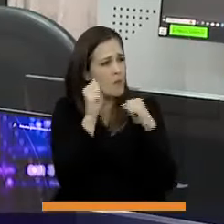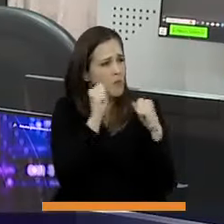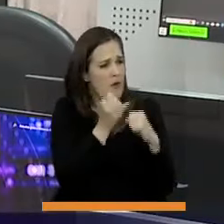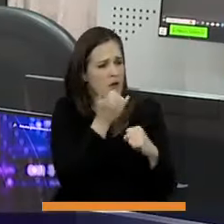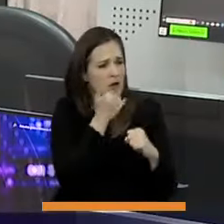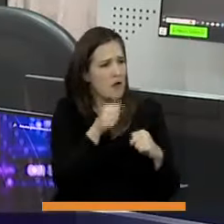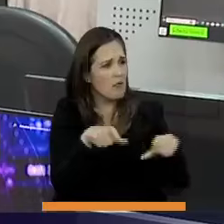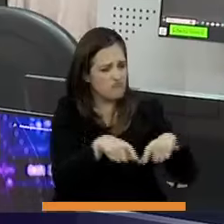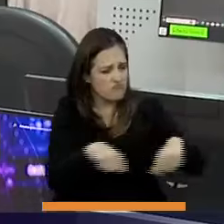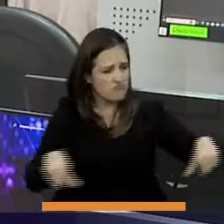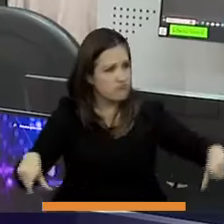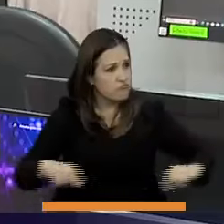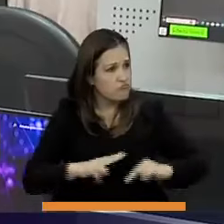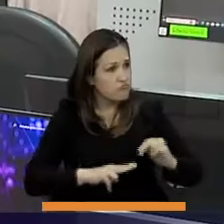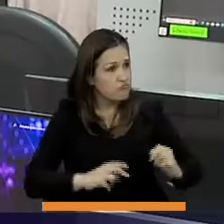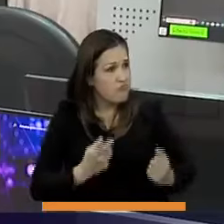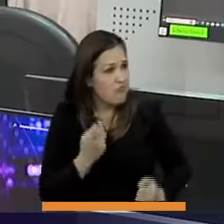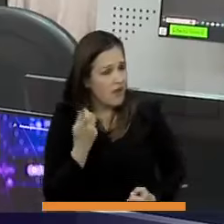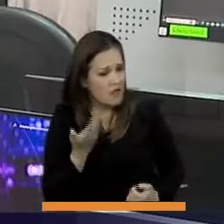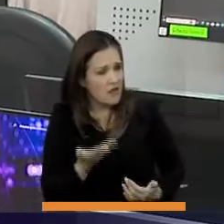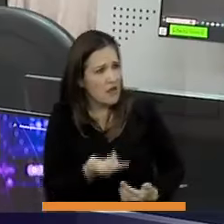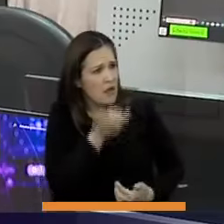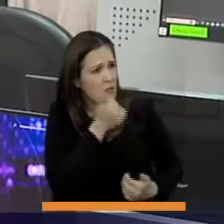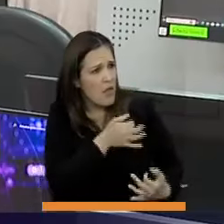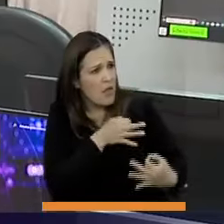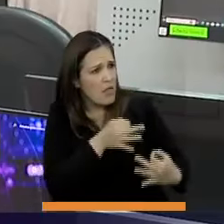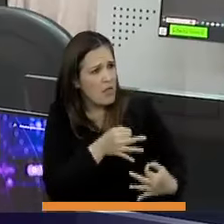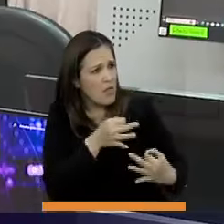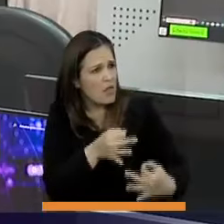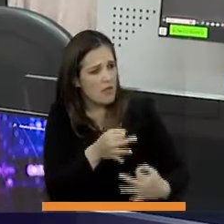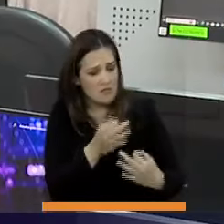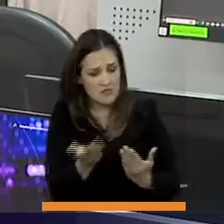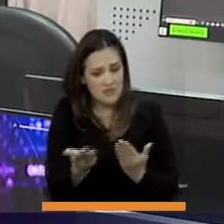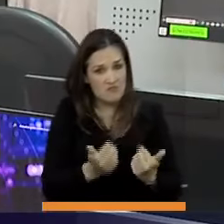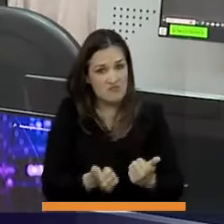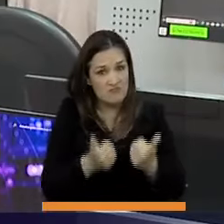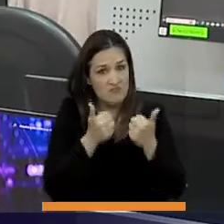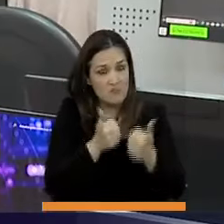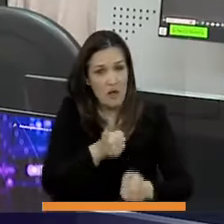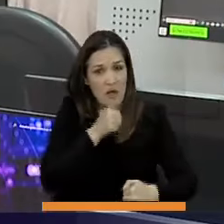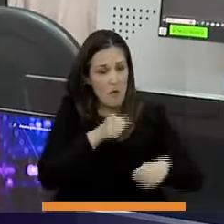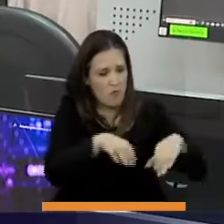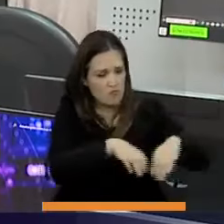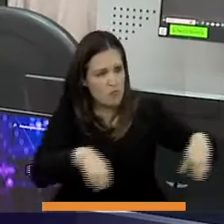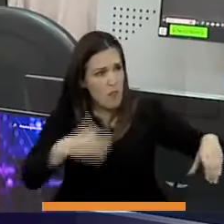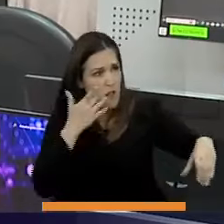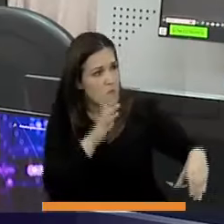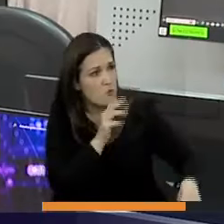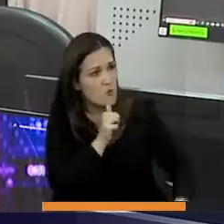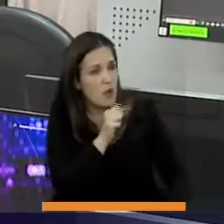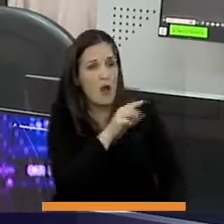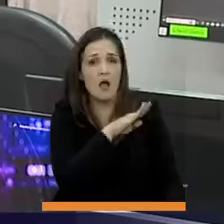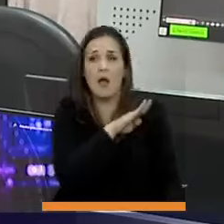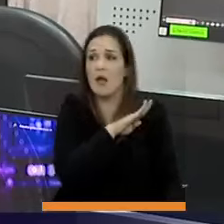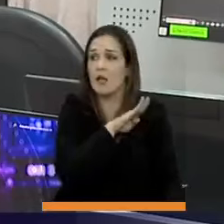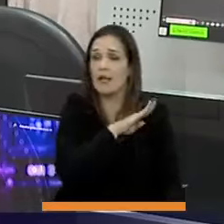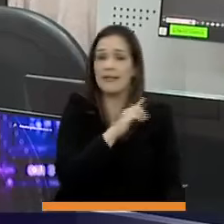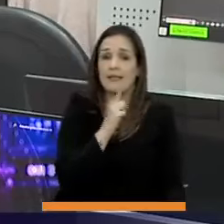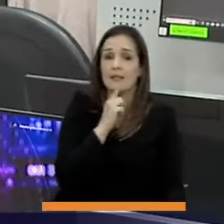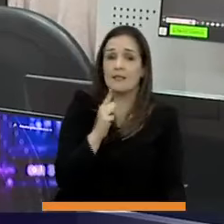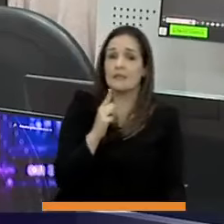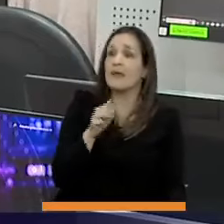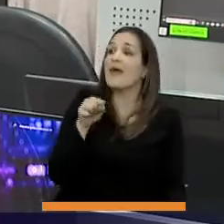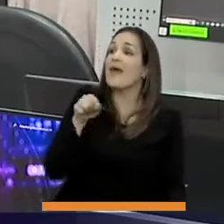entregar esta obra, al parecer inconclusa y sin prestar los servicios que debería, a lo que el alcalde dijo que esta no se